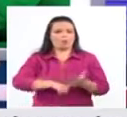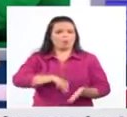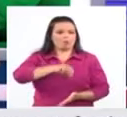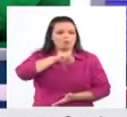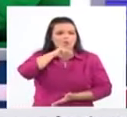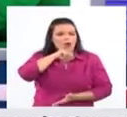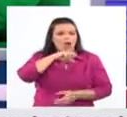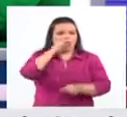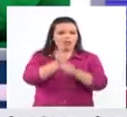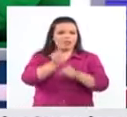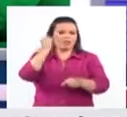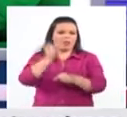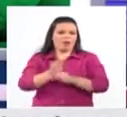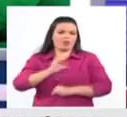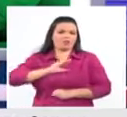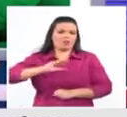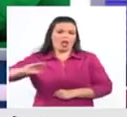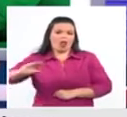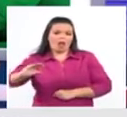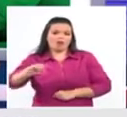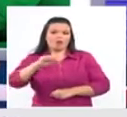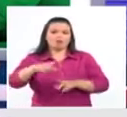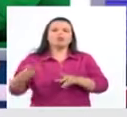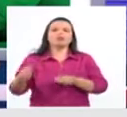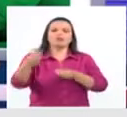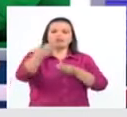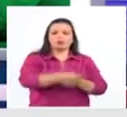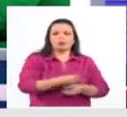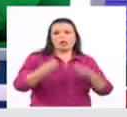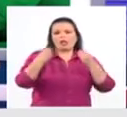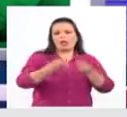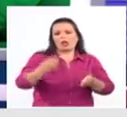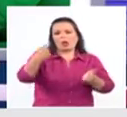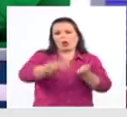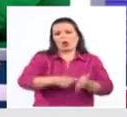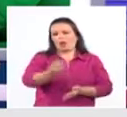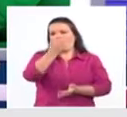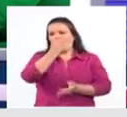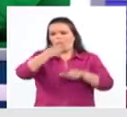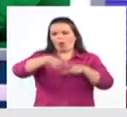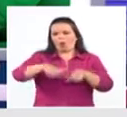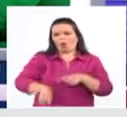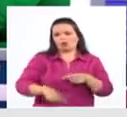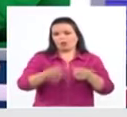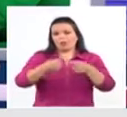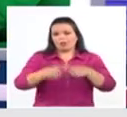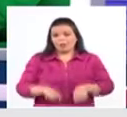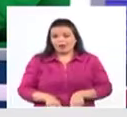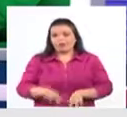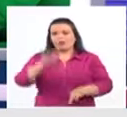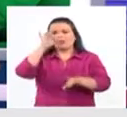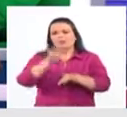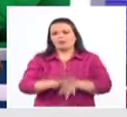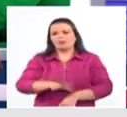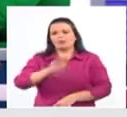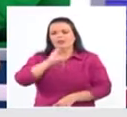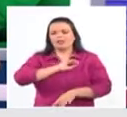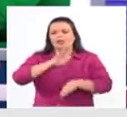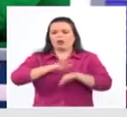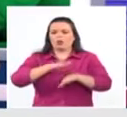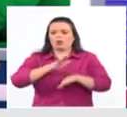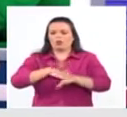que encontramos en ellos en muchas ocasiones es síntomas de sentimientos de culpa por haber traído la enfermedad a la